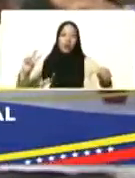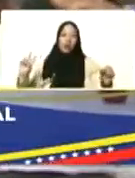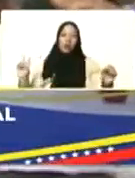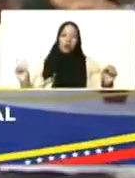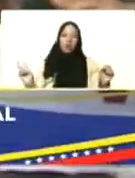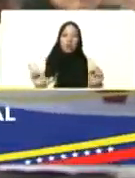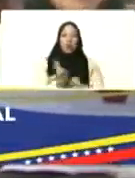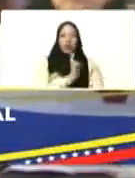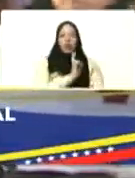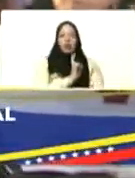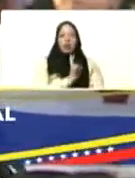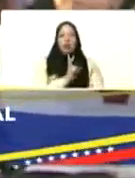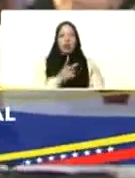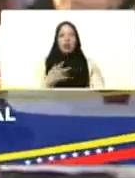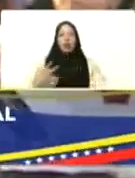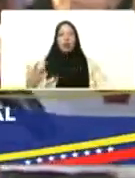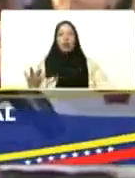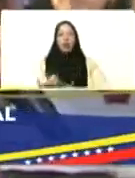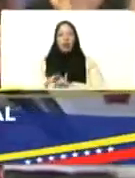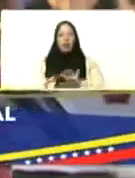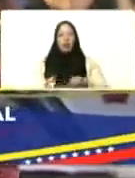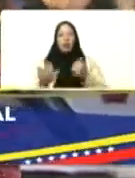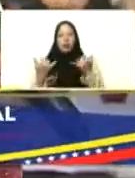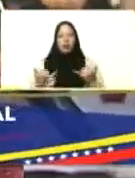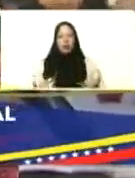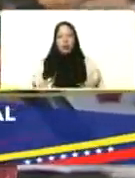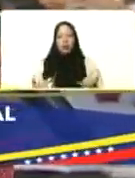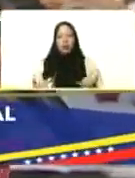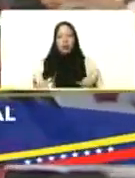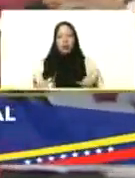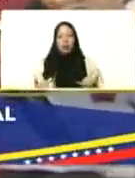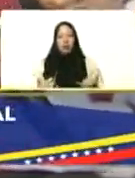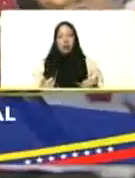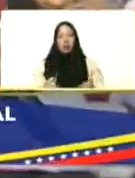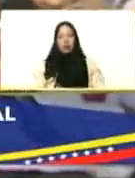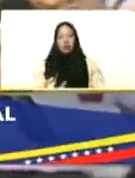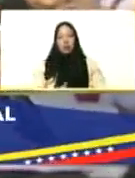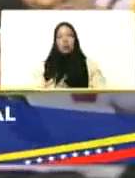violentamente en un año, me encontré